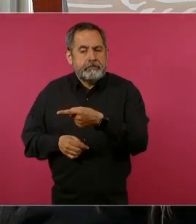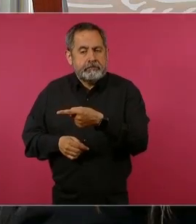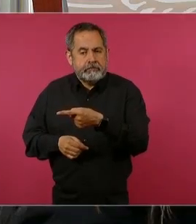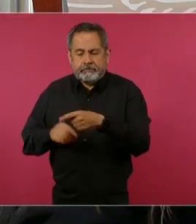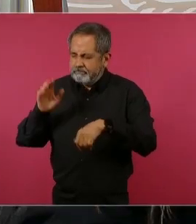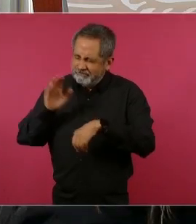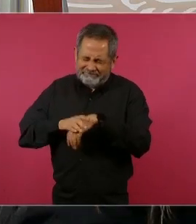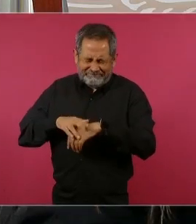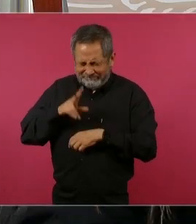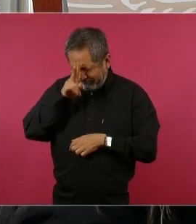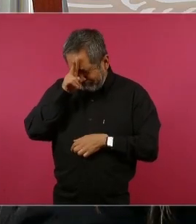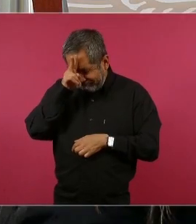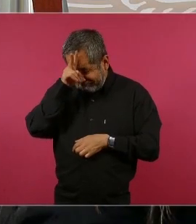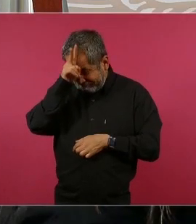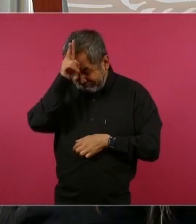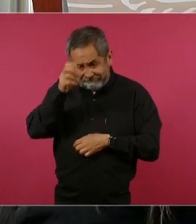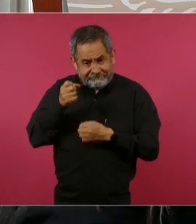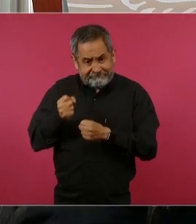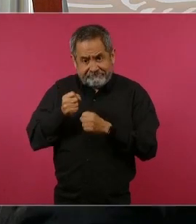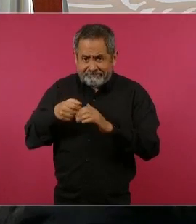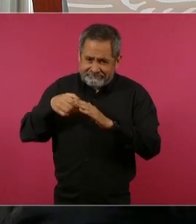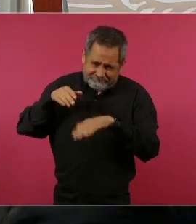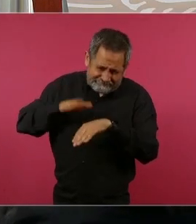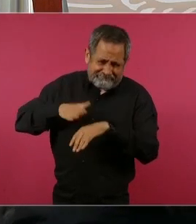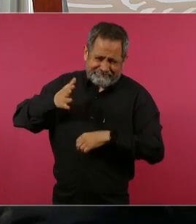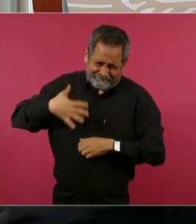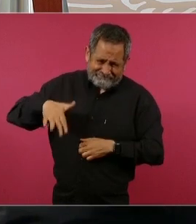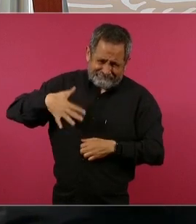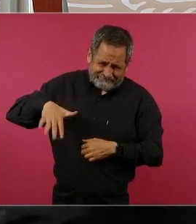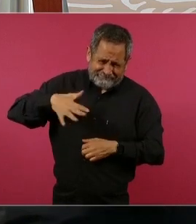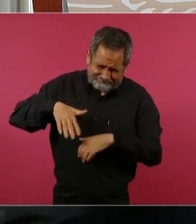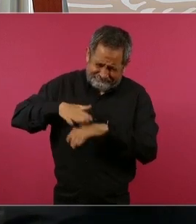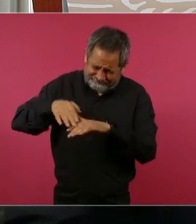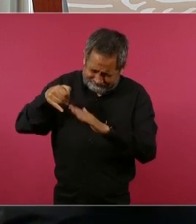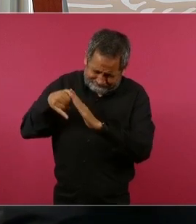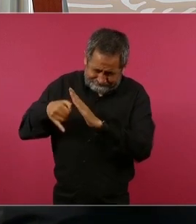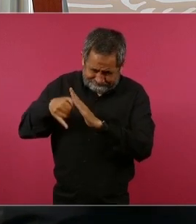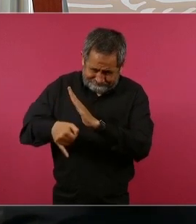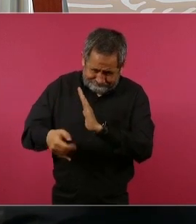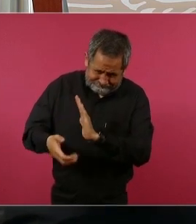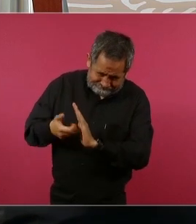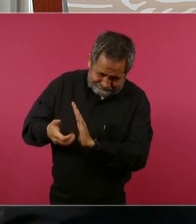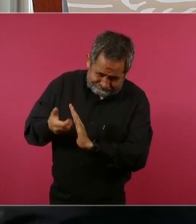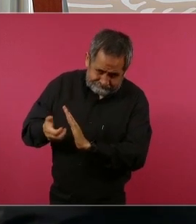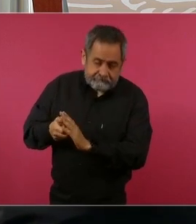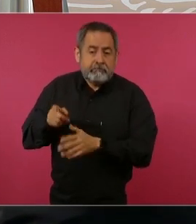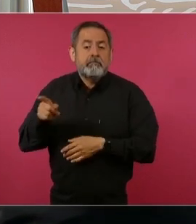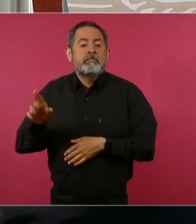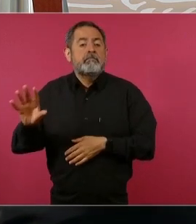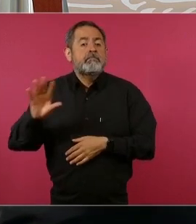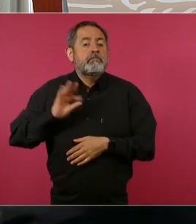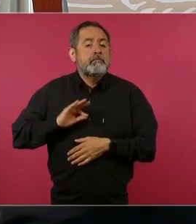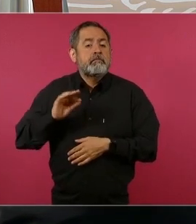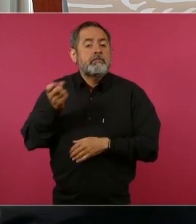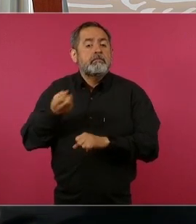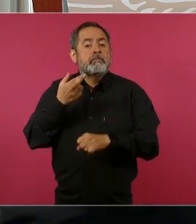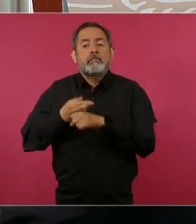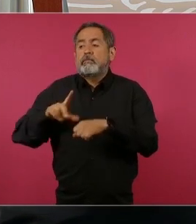se intensificara la búsqueda. Me informaba la secretaria de Gobernación que han